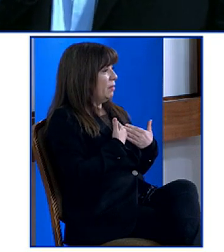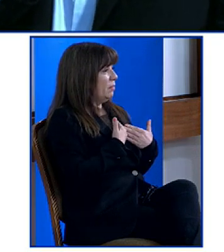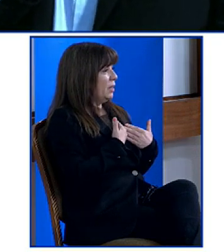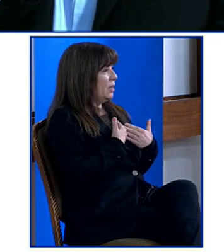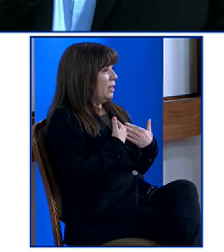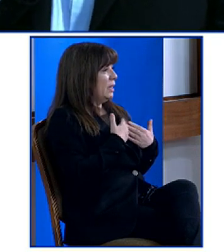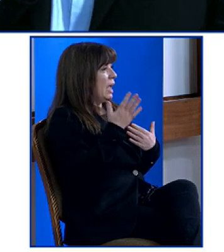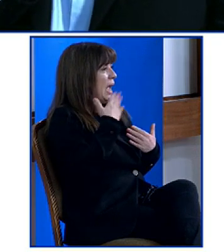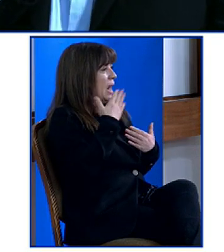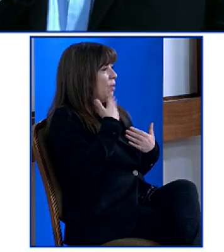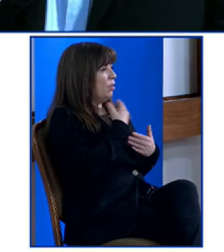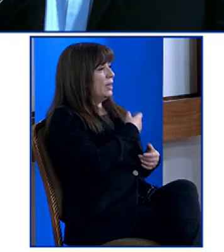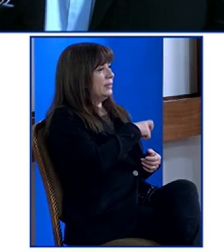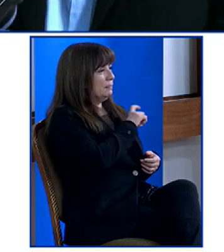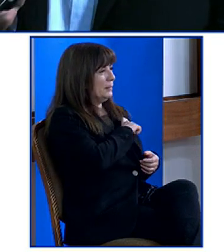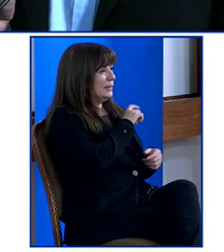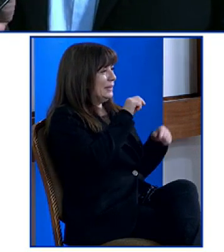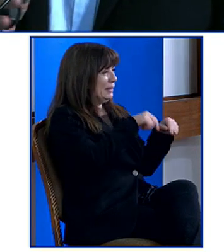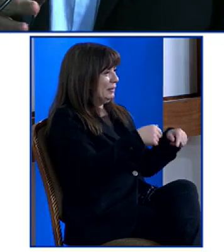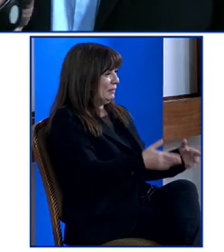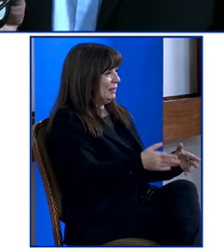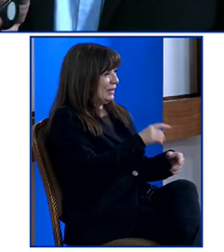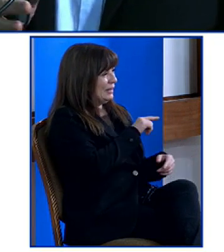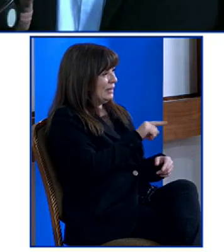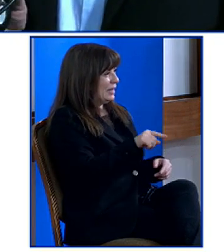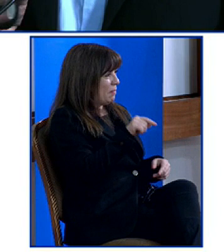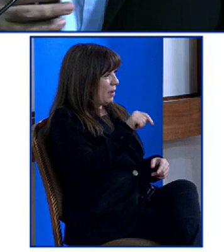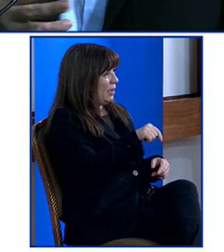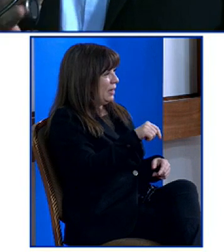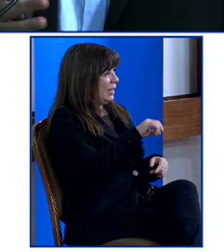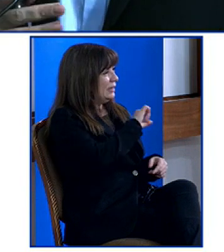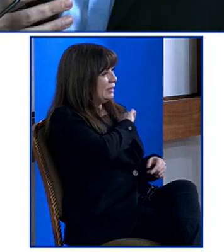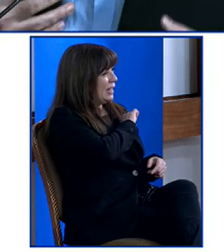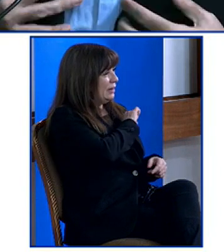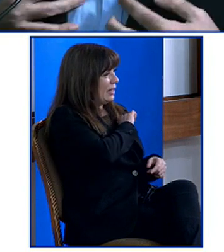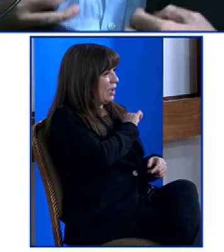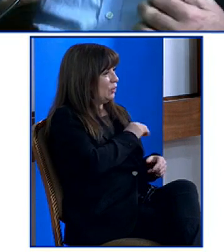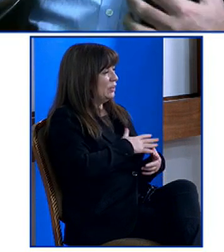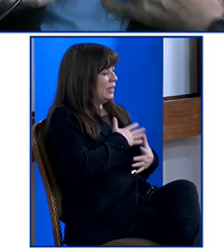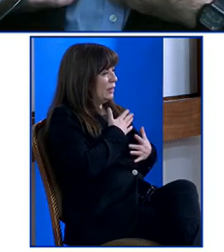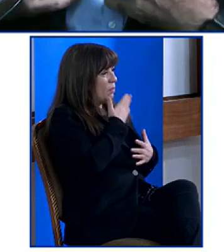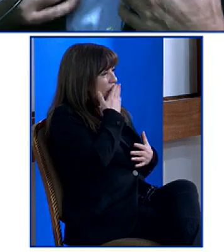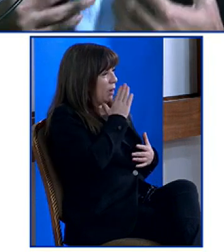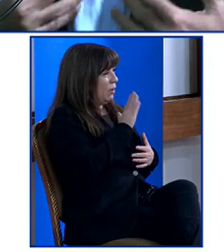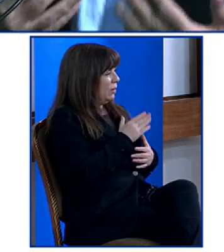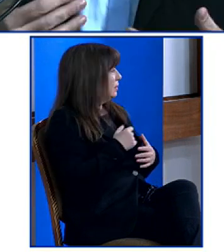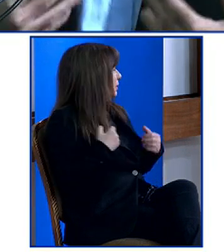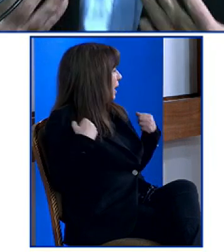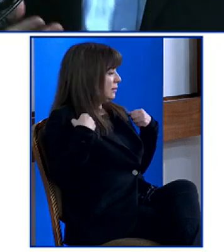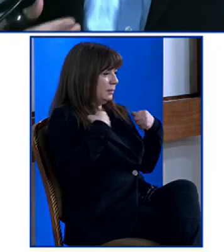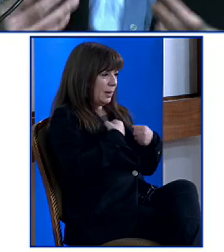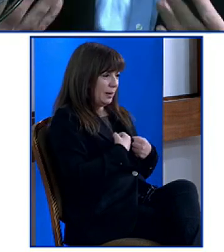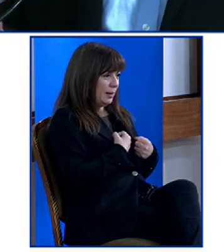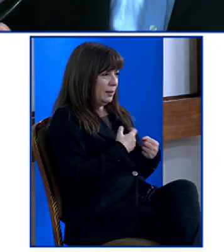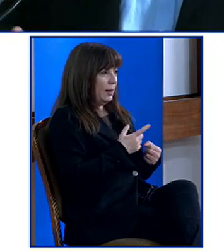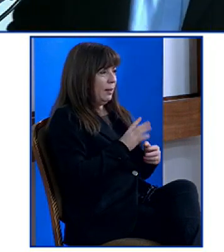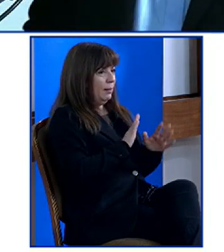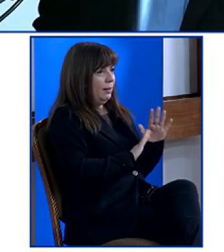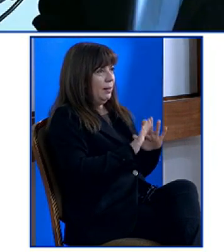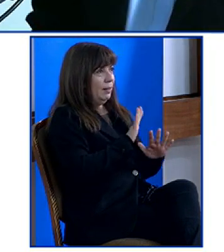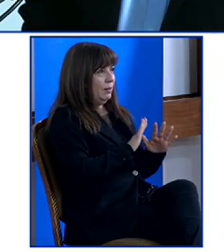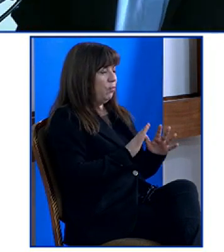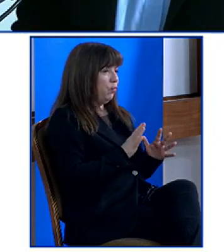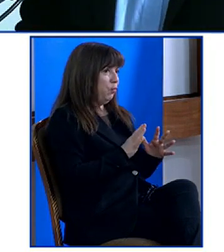de calor que está sufriendo España. Esta semana aquí en Santiago me estoy sintiendo un poco como con la chaqueta, como un refugiado